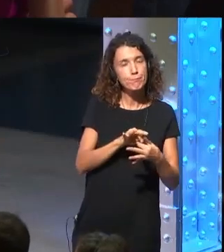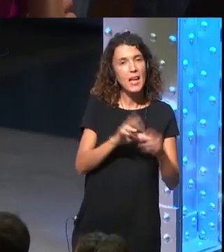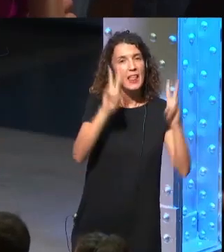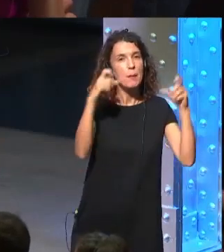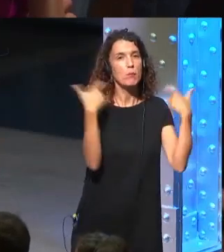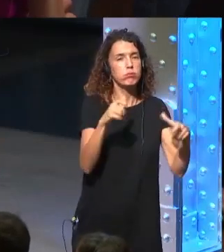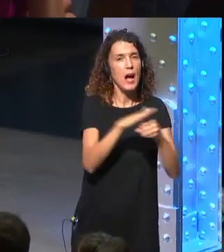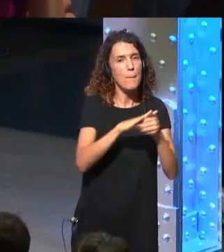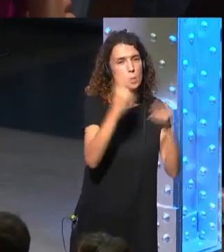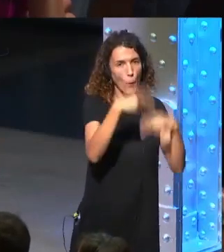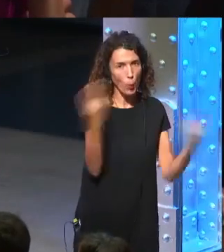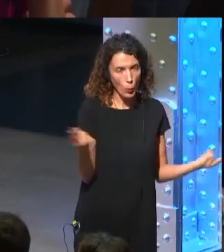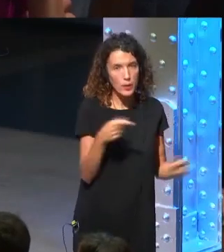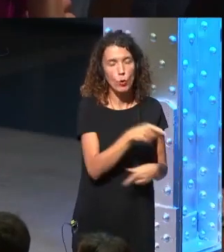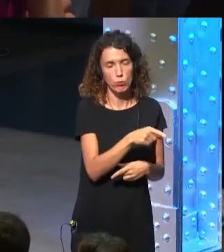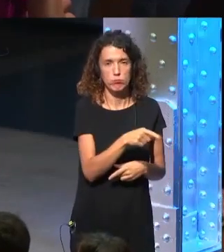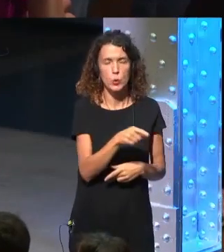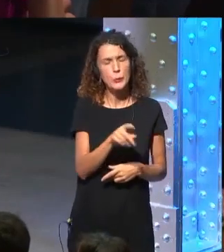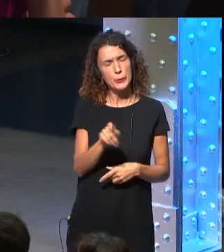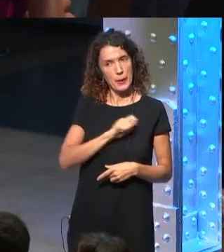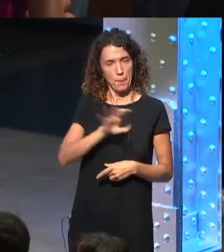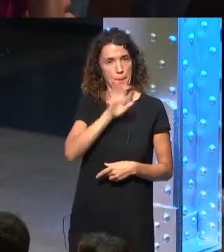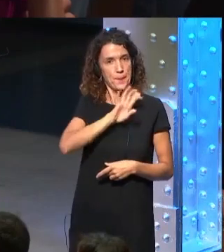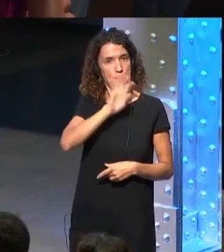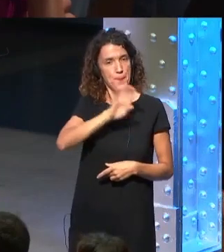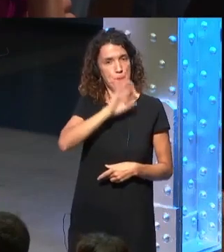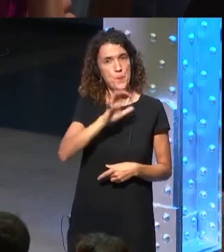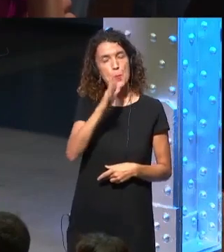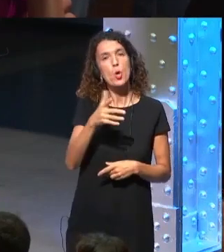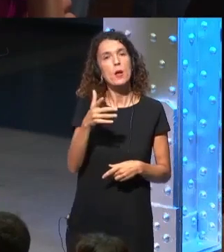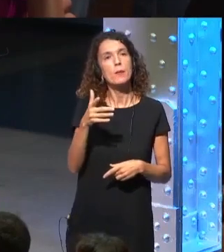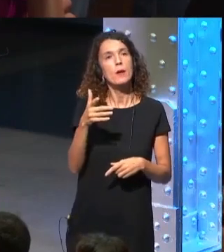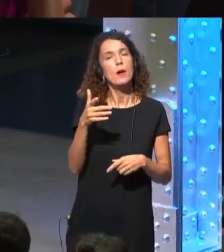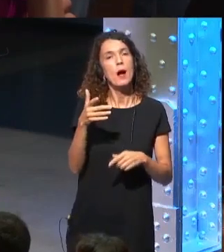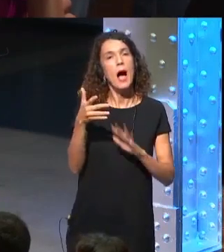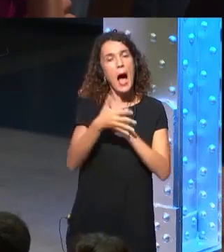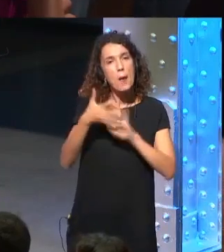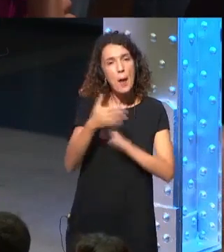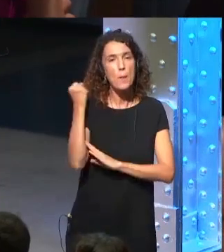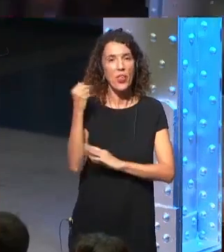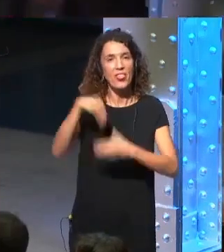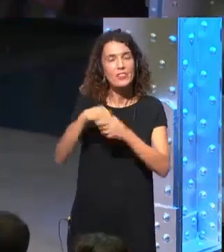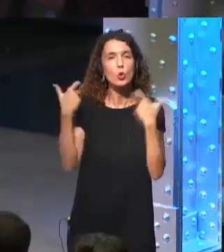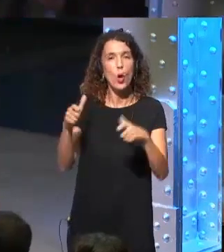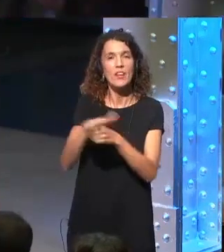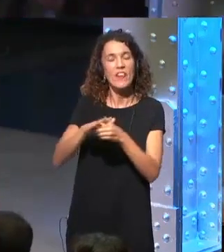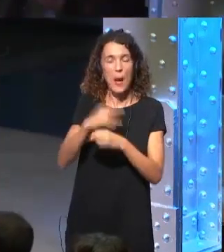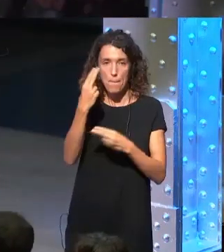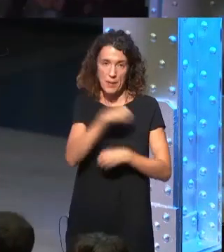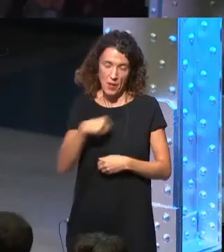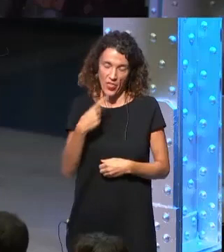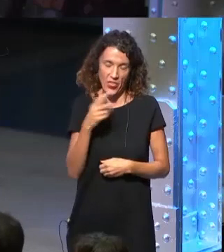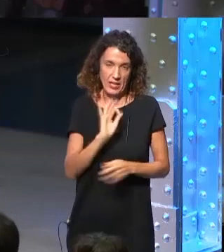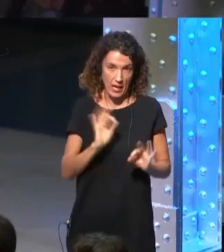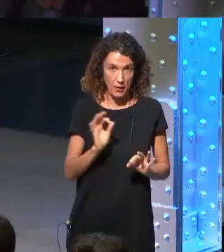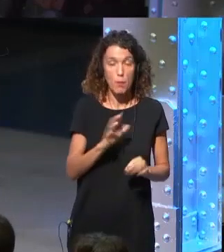esfera pública constantemente. Me resulta curioso por qué no habla del poder en la esfera privada. Bueno, hay dos